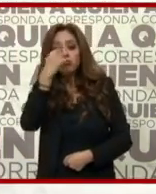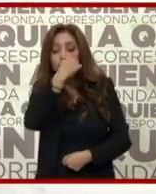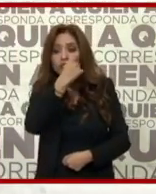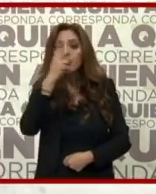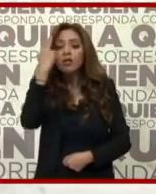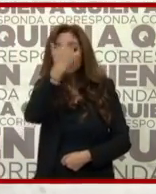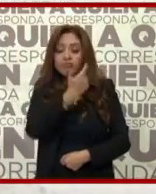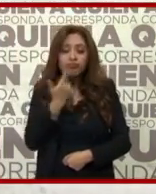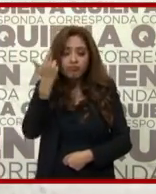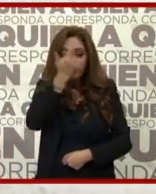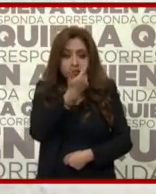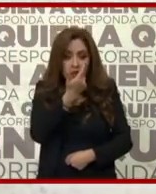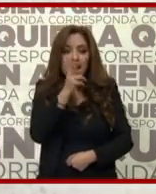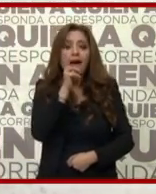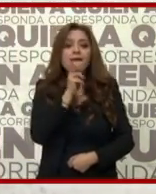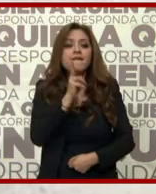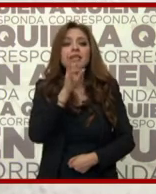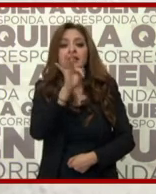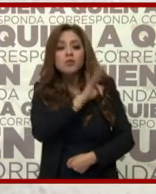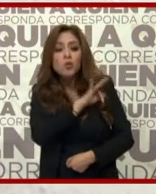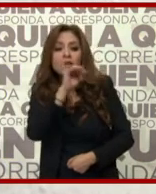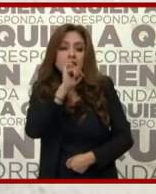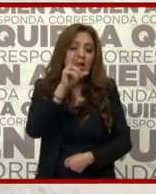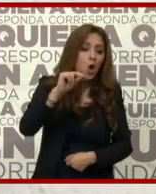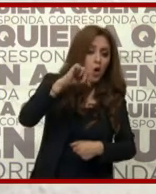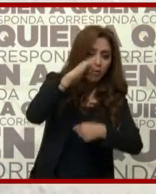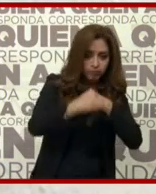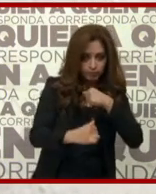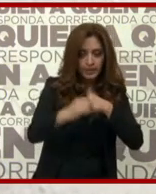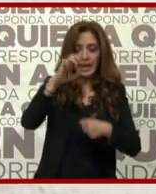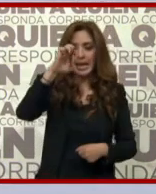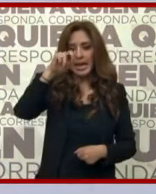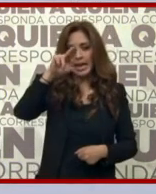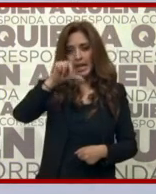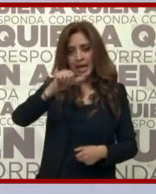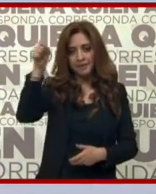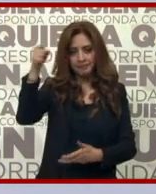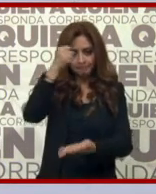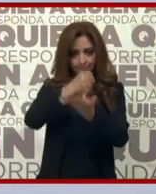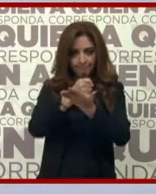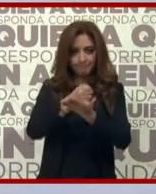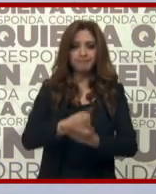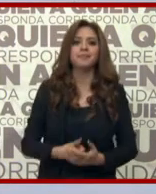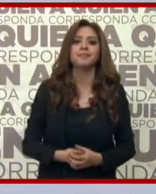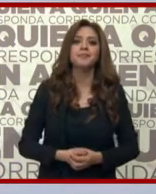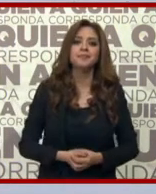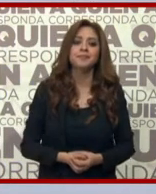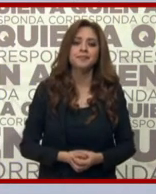segunda evaluación y con esta, una nueva oportunidad. Elena Chávez, a quien corresponda.